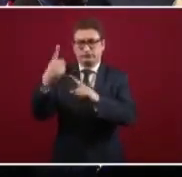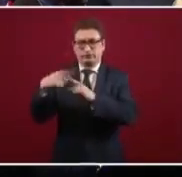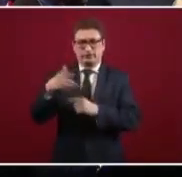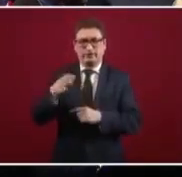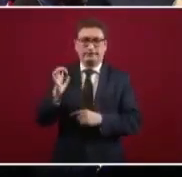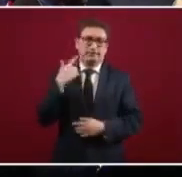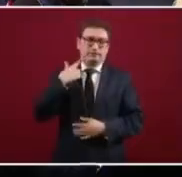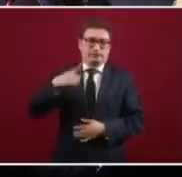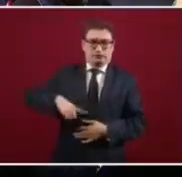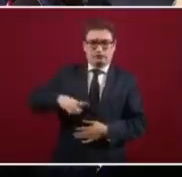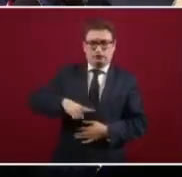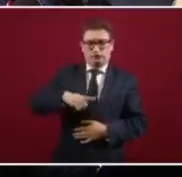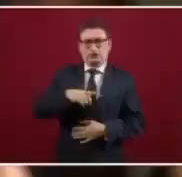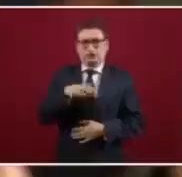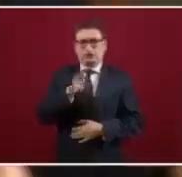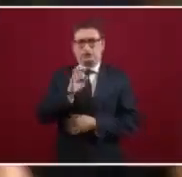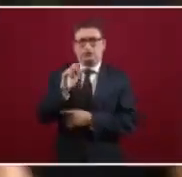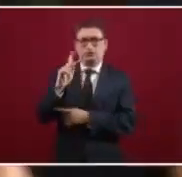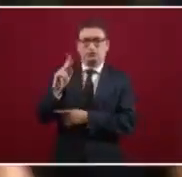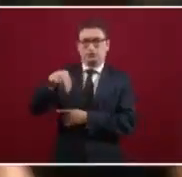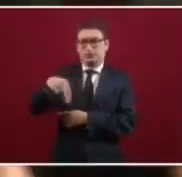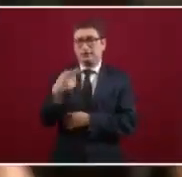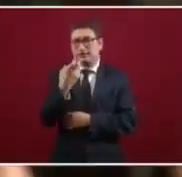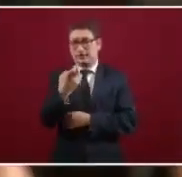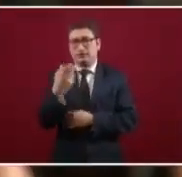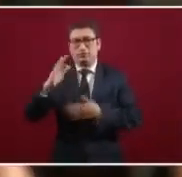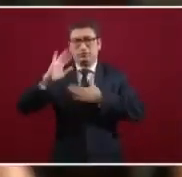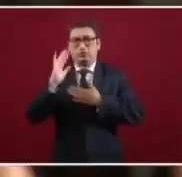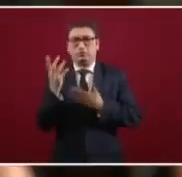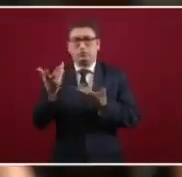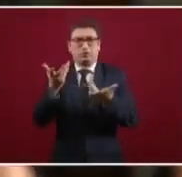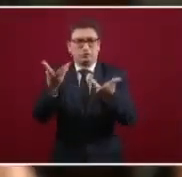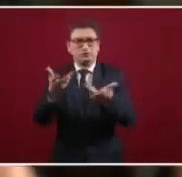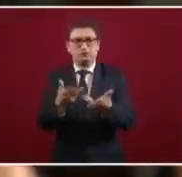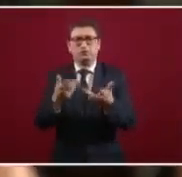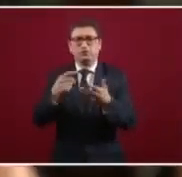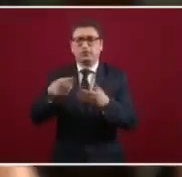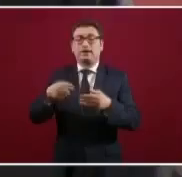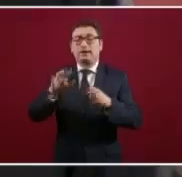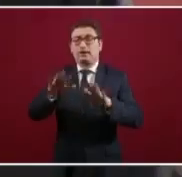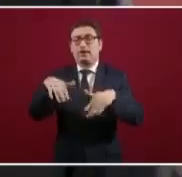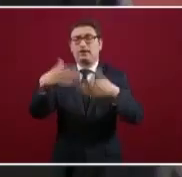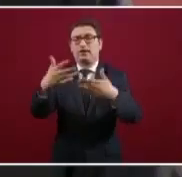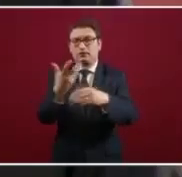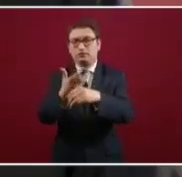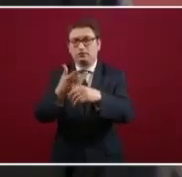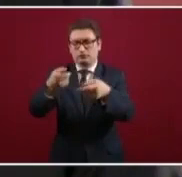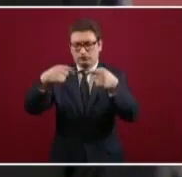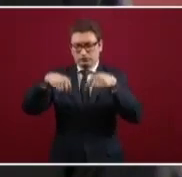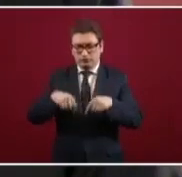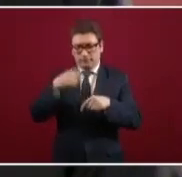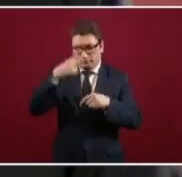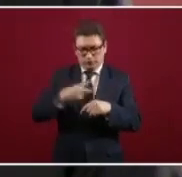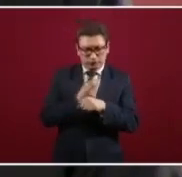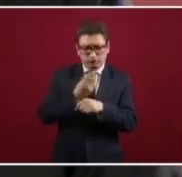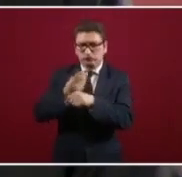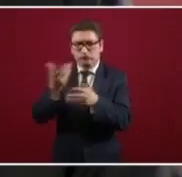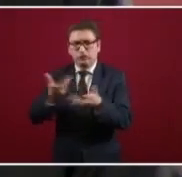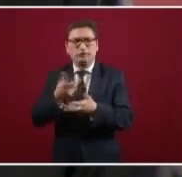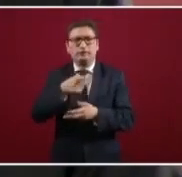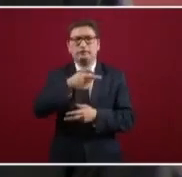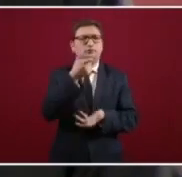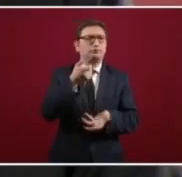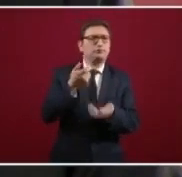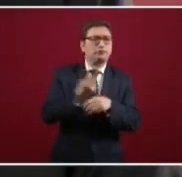gobierno anterior es decir el de peña nieto se ve comprometido a hacer lo mismo del lado mexicano nunca lo hicieron nunca se supo qué pasó con el